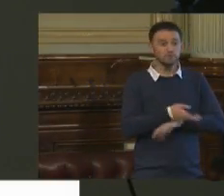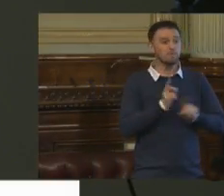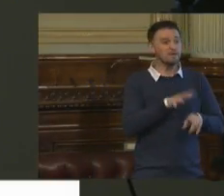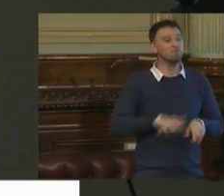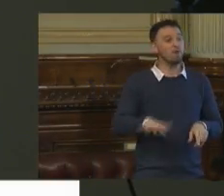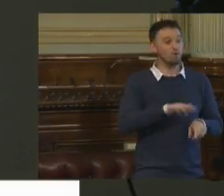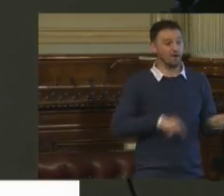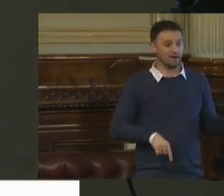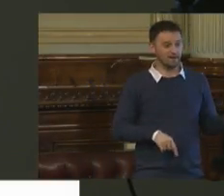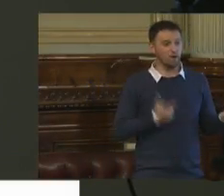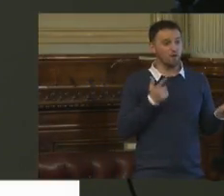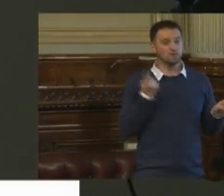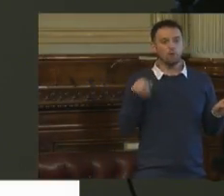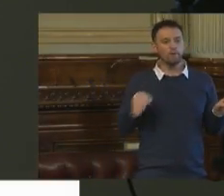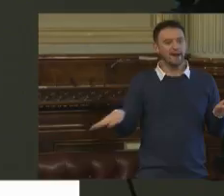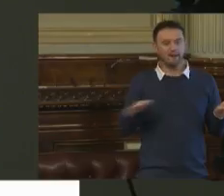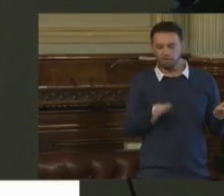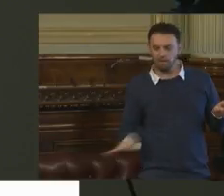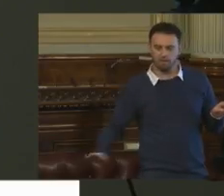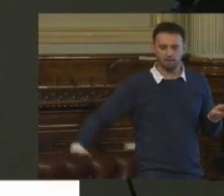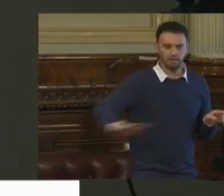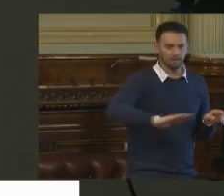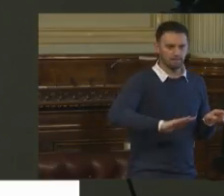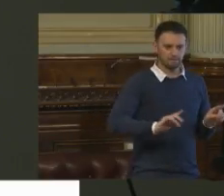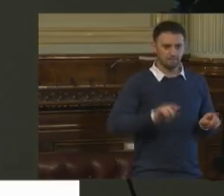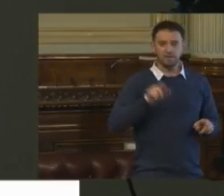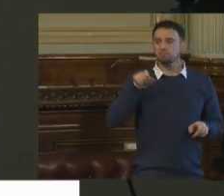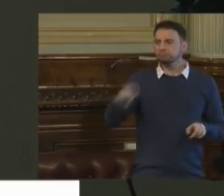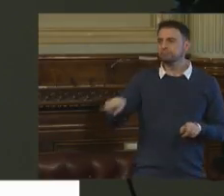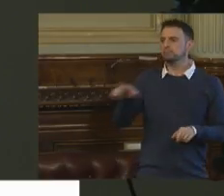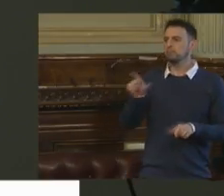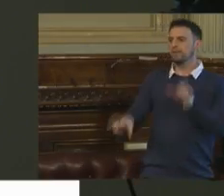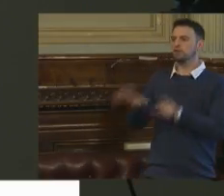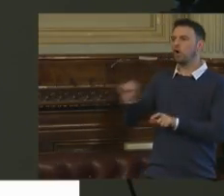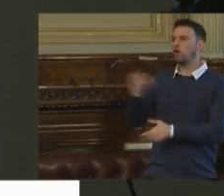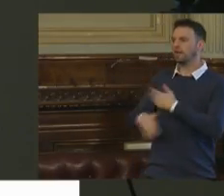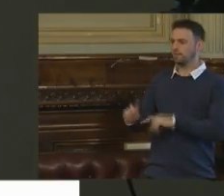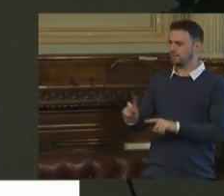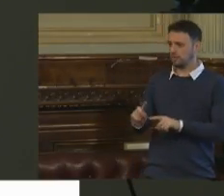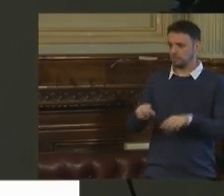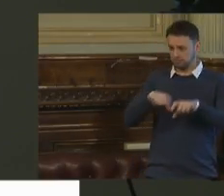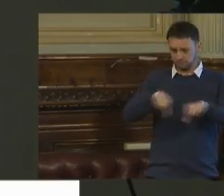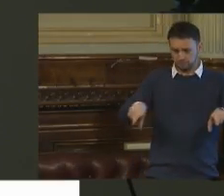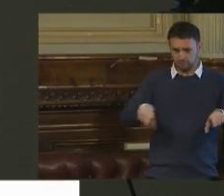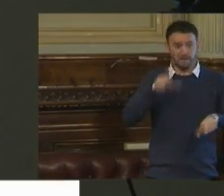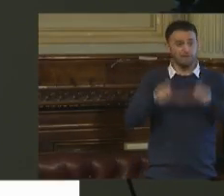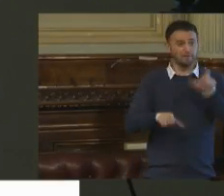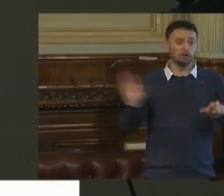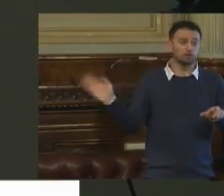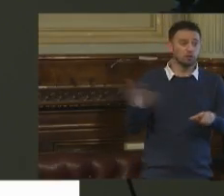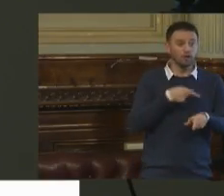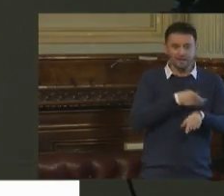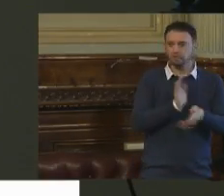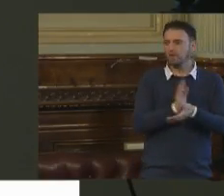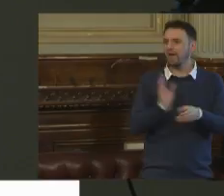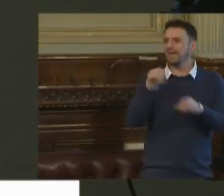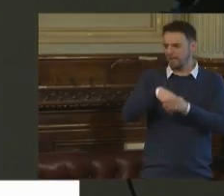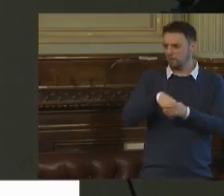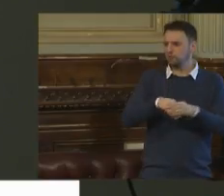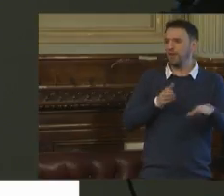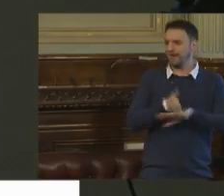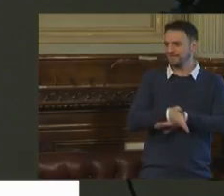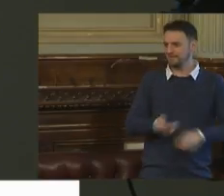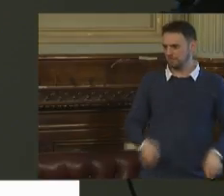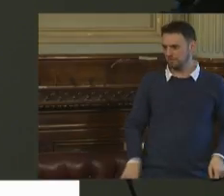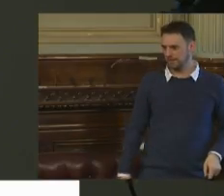vemos donde no hay algo diseñado para personas con discapacidad sino que hay algo diseñado para todos esa es la idea de la accesibilidad